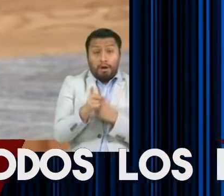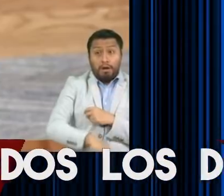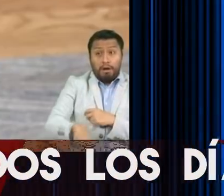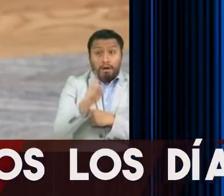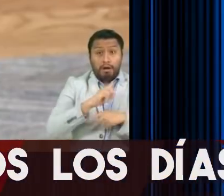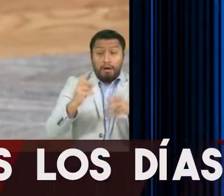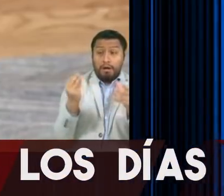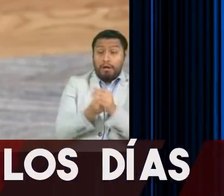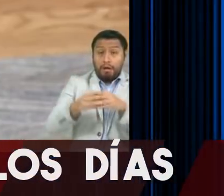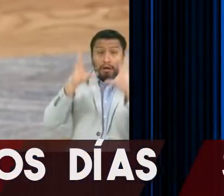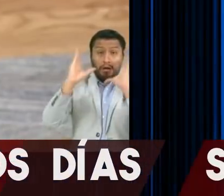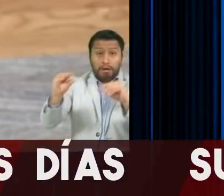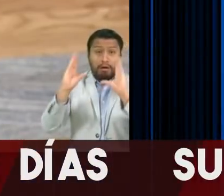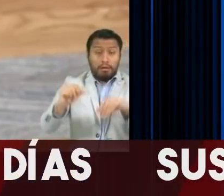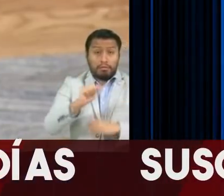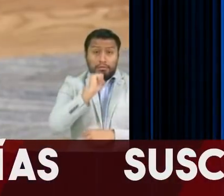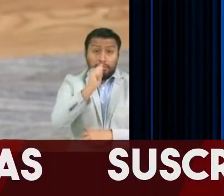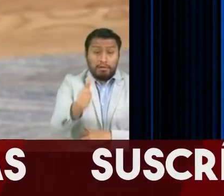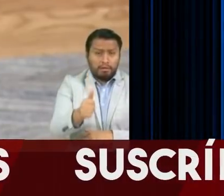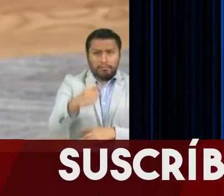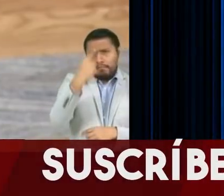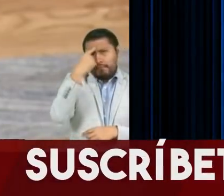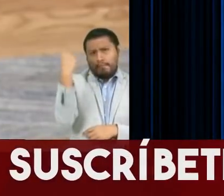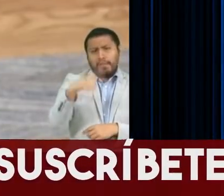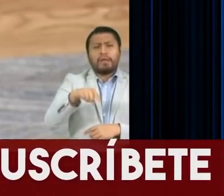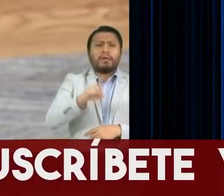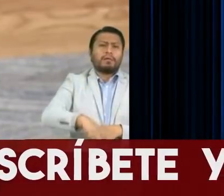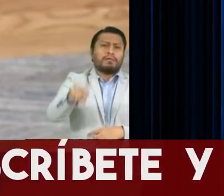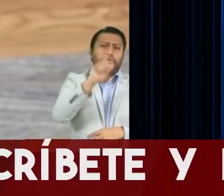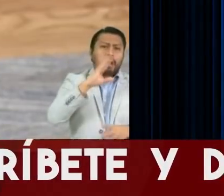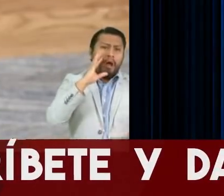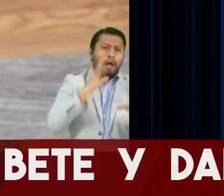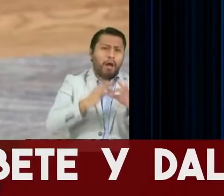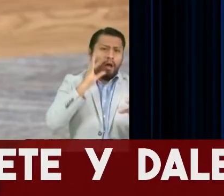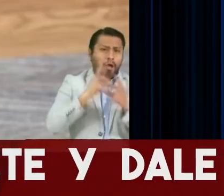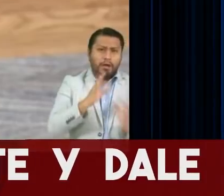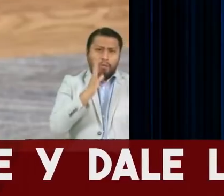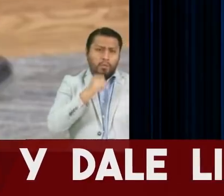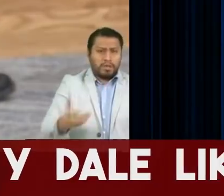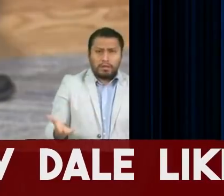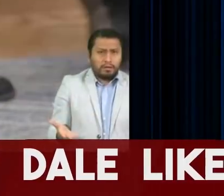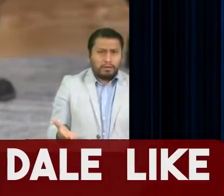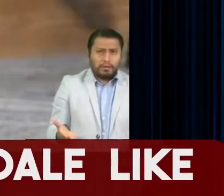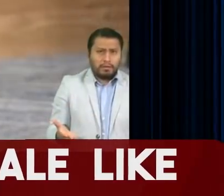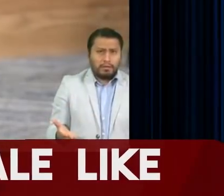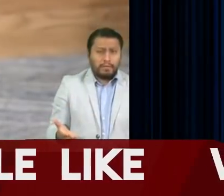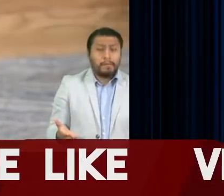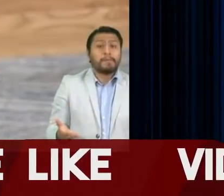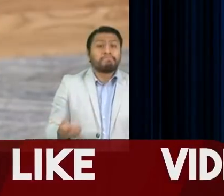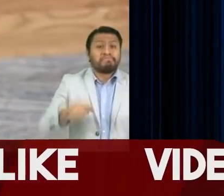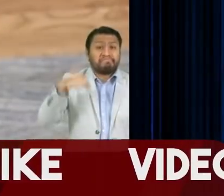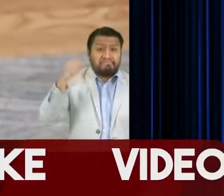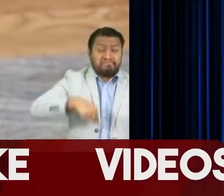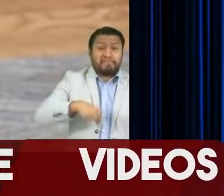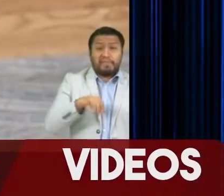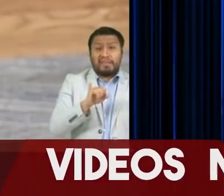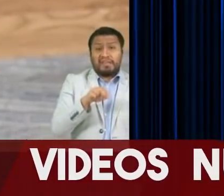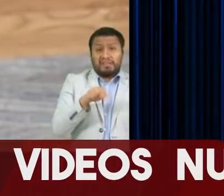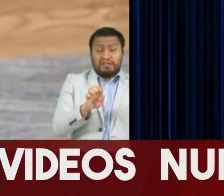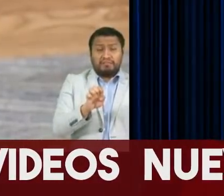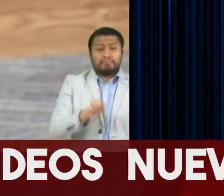que hoy no puedan cumplir a cabalidad su deber. Este Instituto Nacional